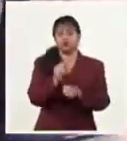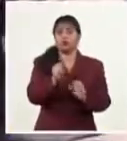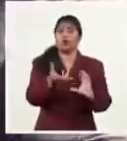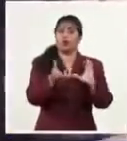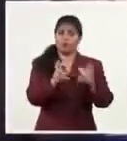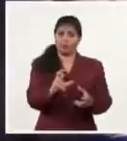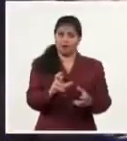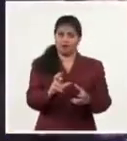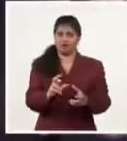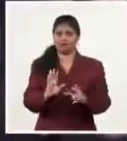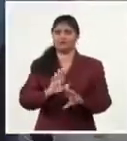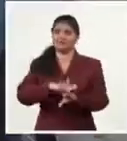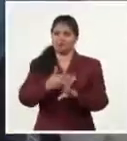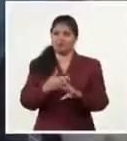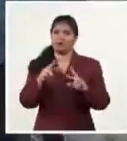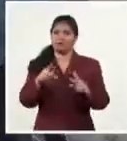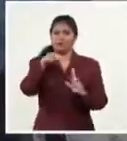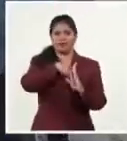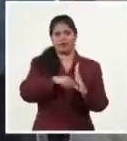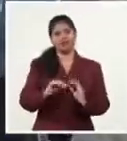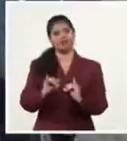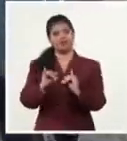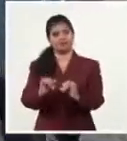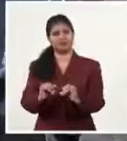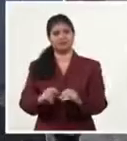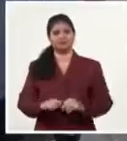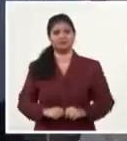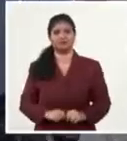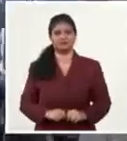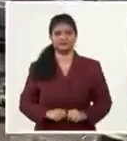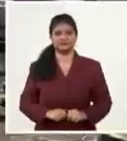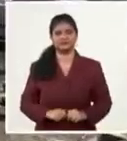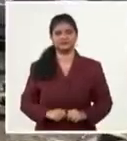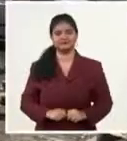encuentro. Manolo Rodríguez Salas, Sistema Informativo de la Televisión Cubana.